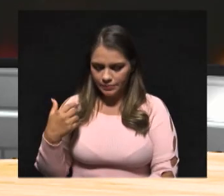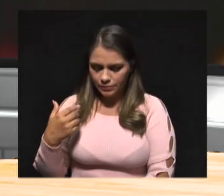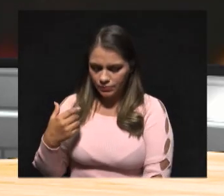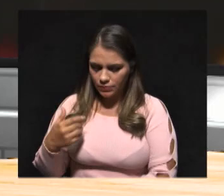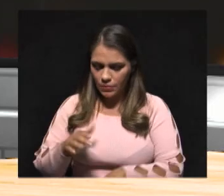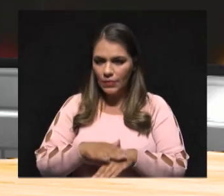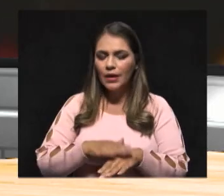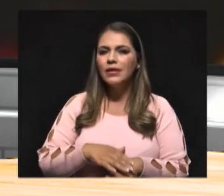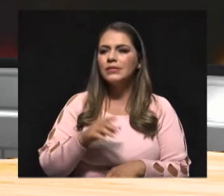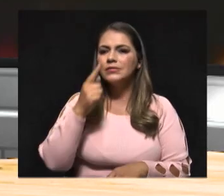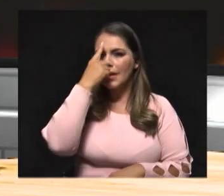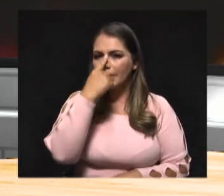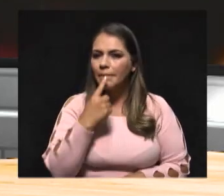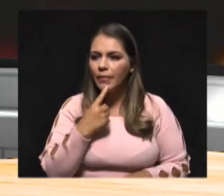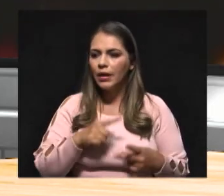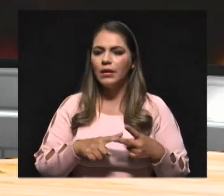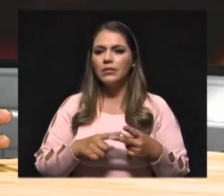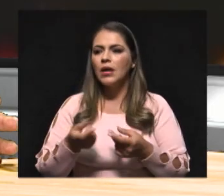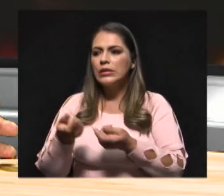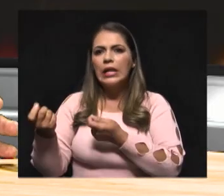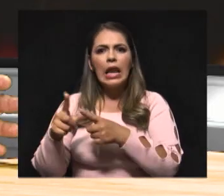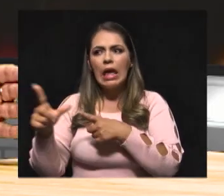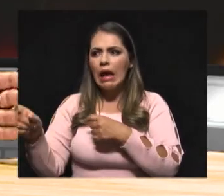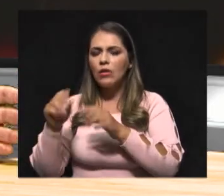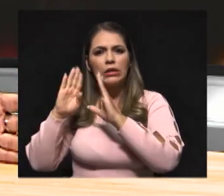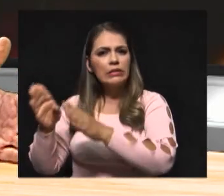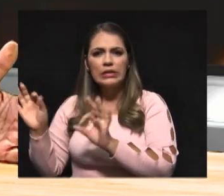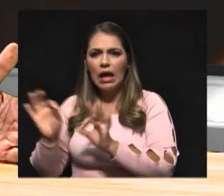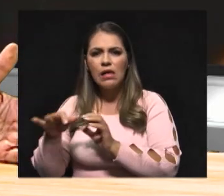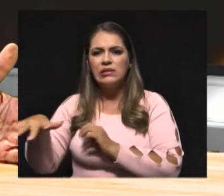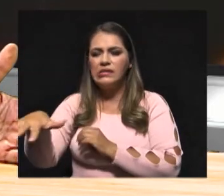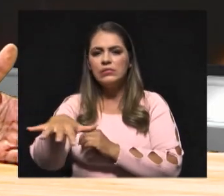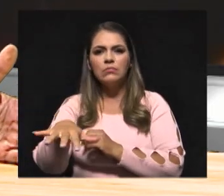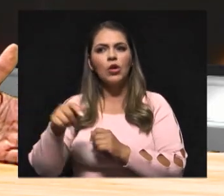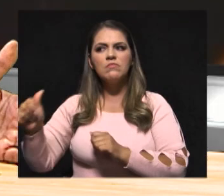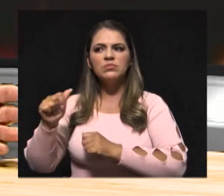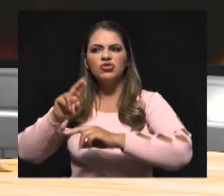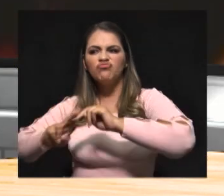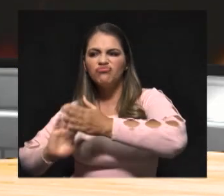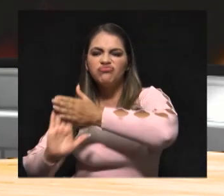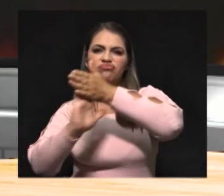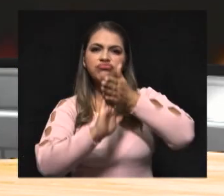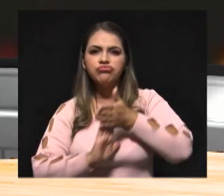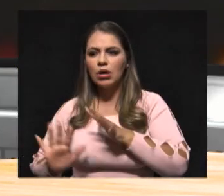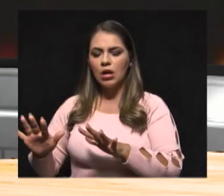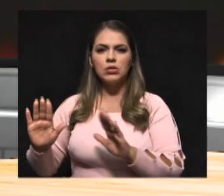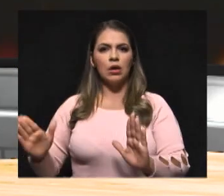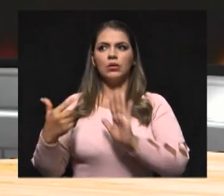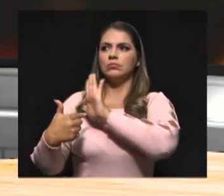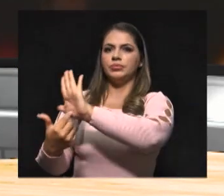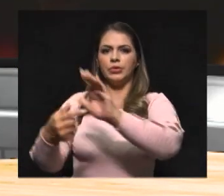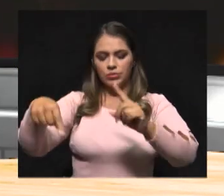con taganga con otras zonas que eran más abandonadas toda la parte inferior del tayrona pero nosotros podemos